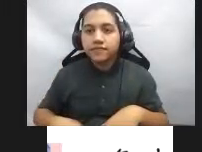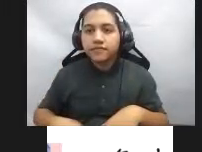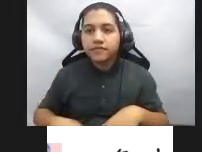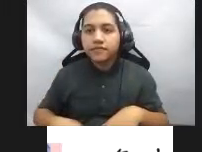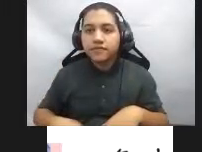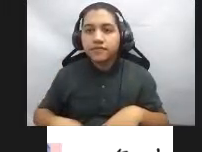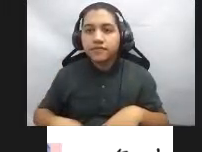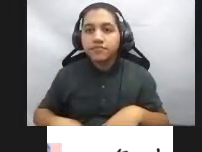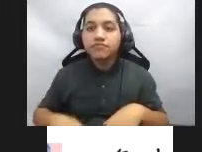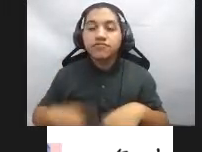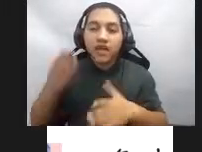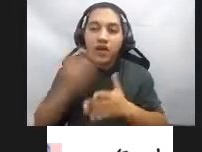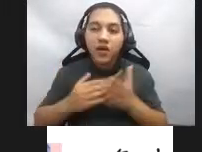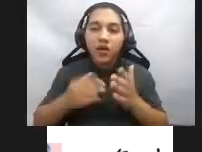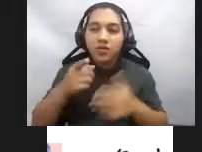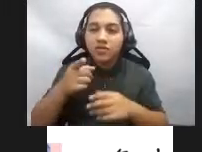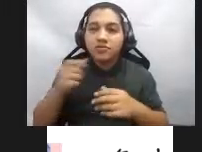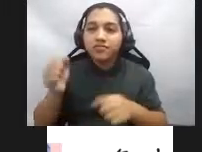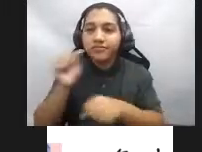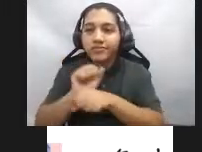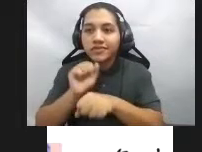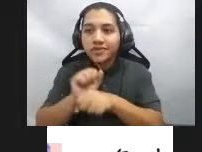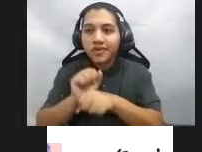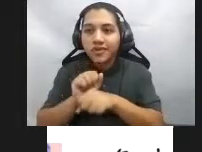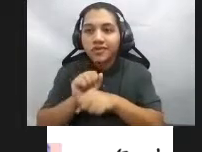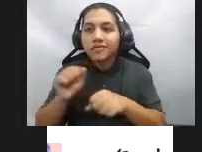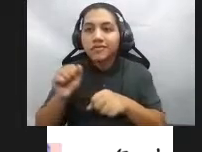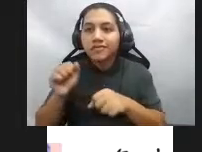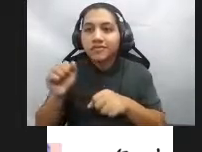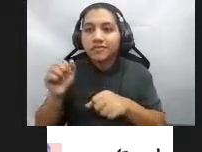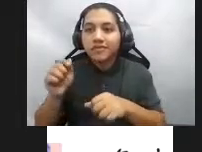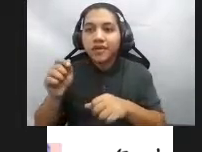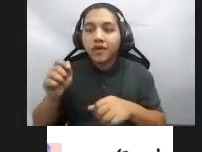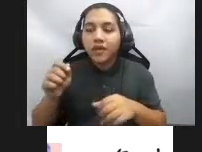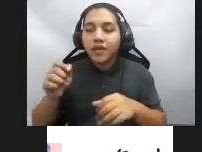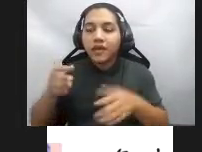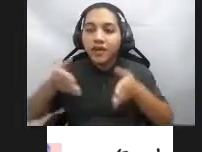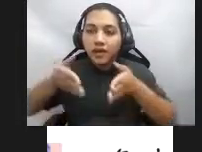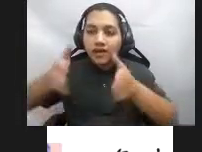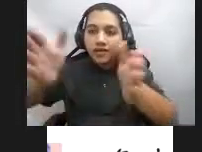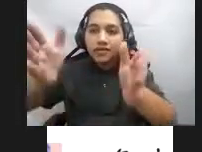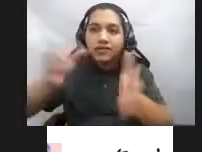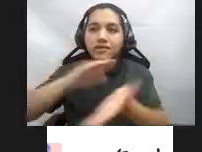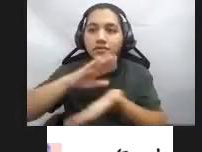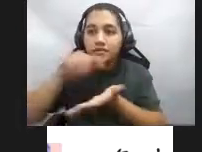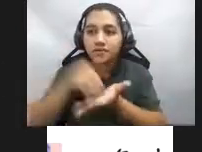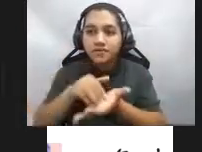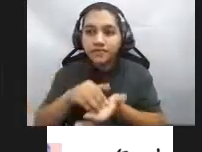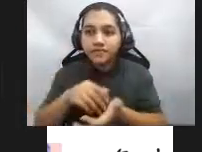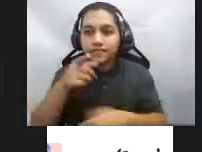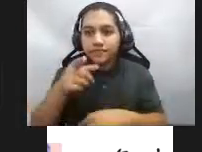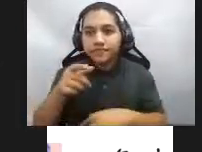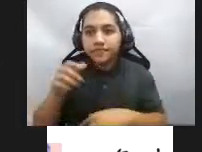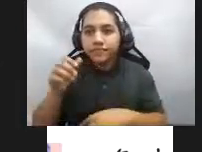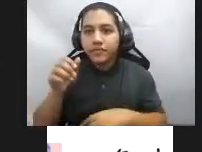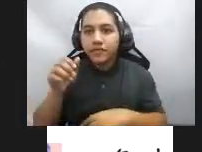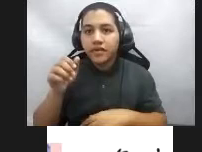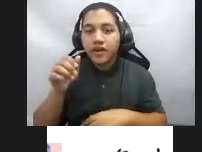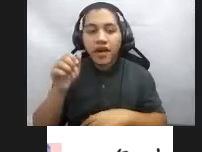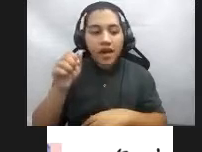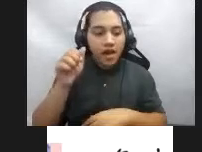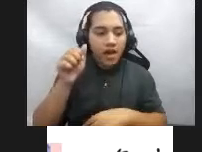terminaron trabajando en la construcción de la carretera central. Aquí tienen el caso de uno de ellos, Afó, que fue uno de